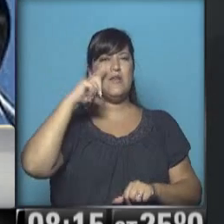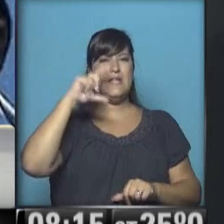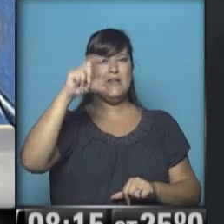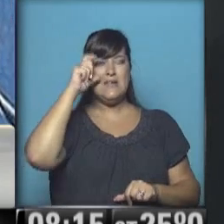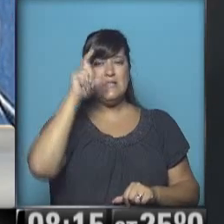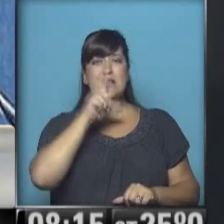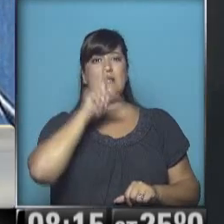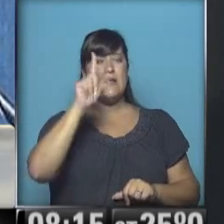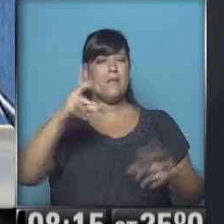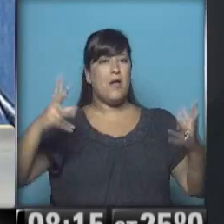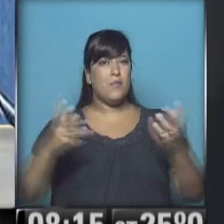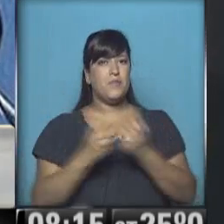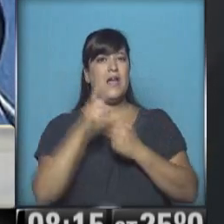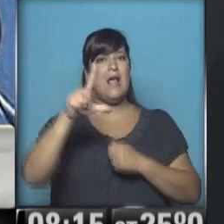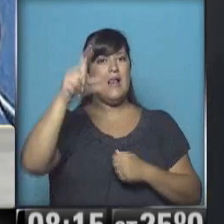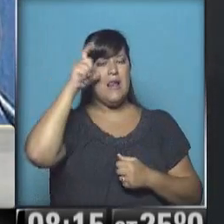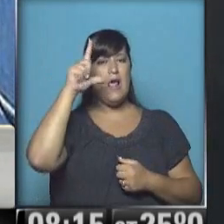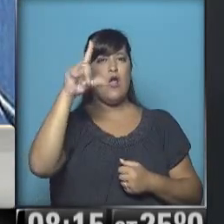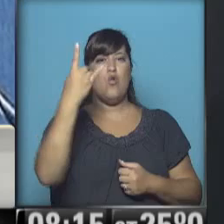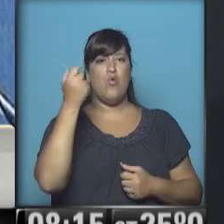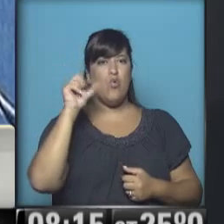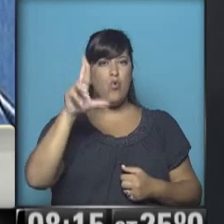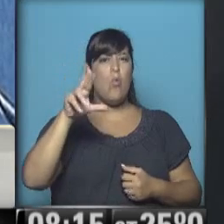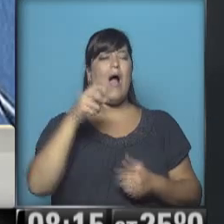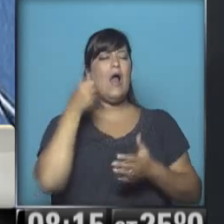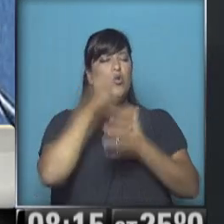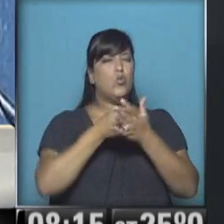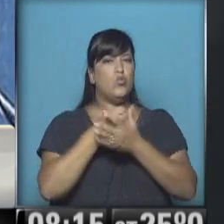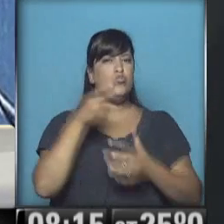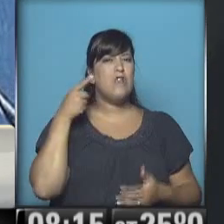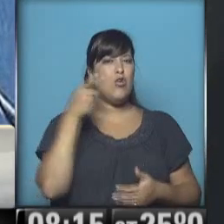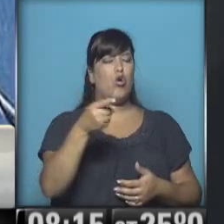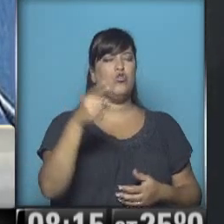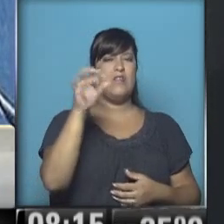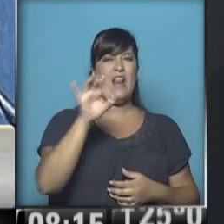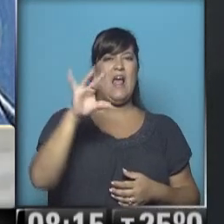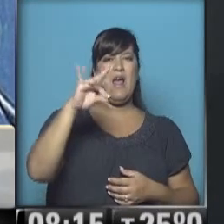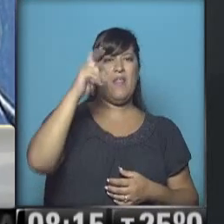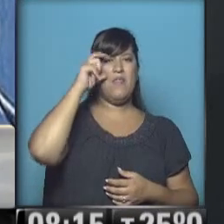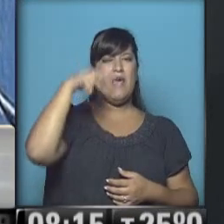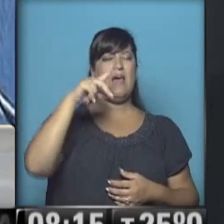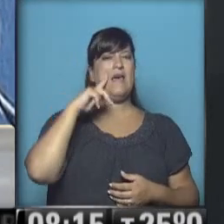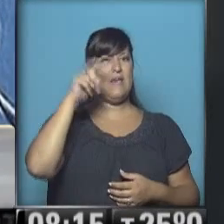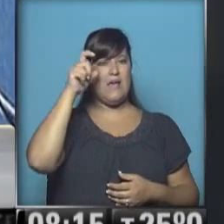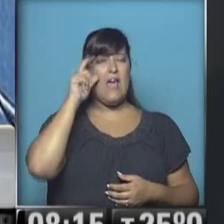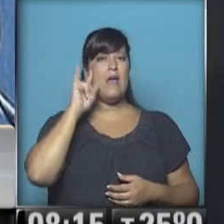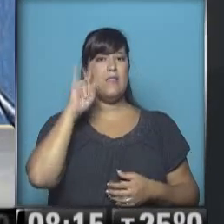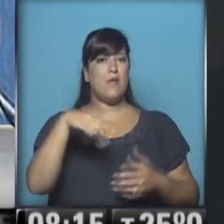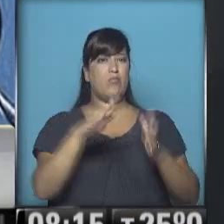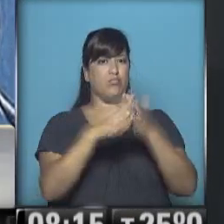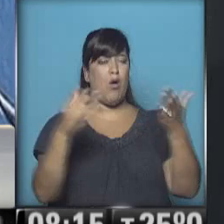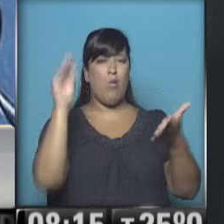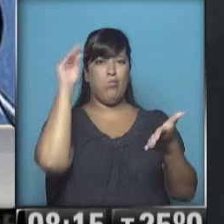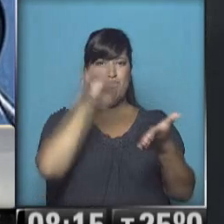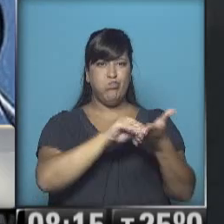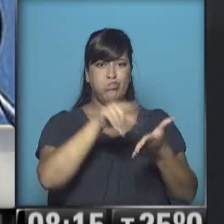Fundación Instituto Leloir en la lucha contra el dengue. El hallazgo fue publicado por la revista especializada Palos Patogens días